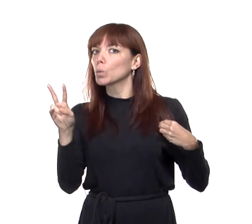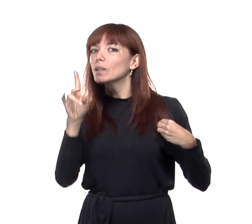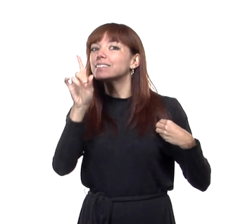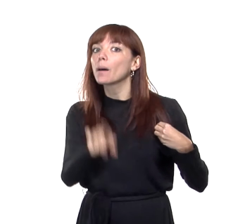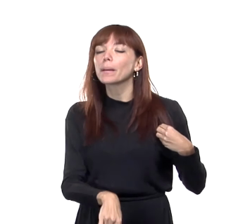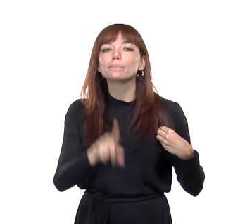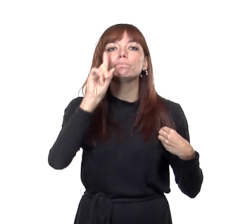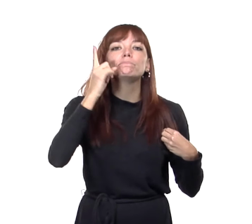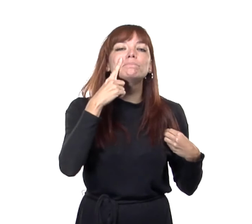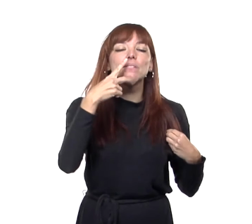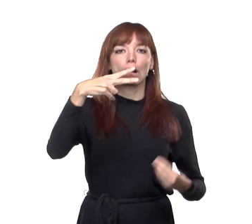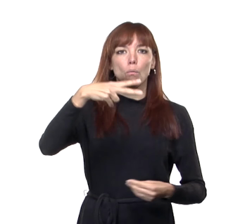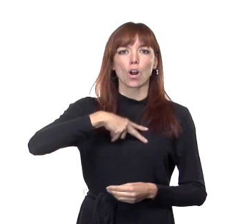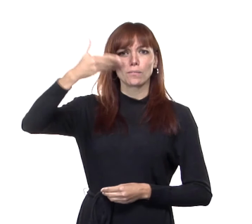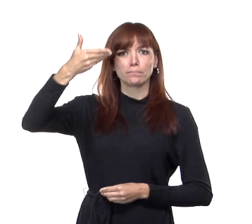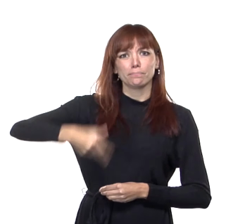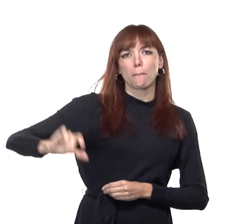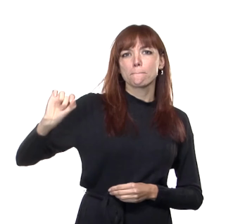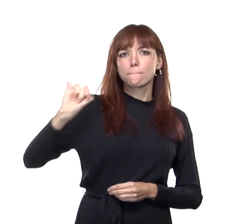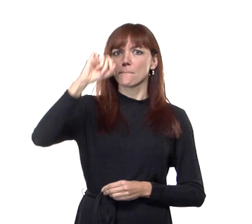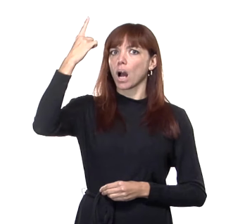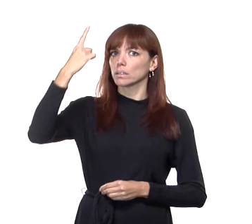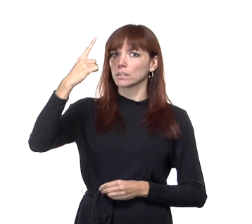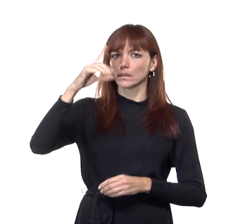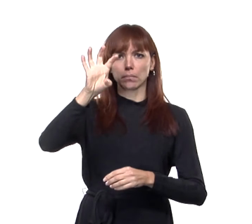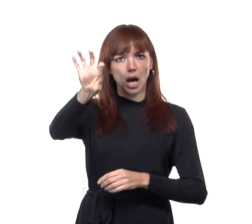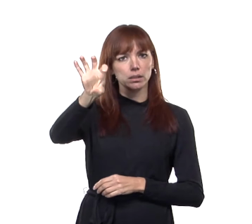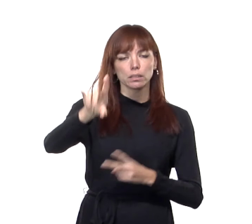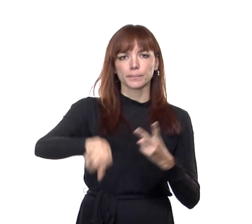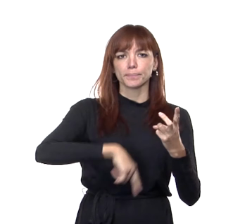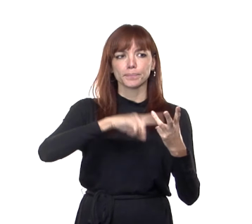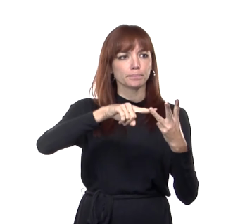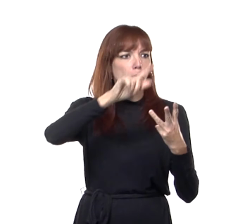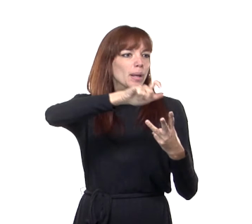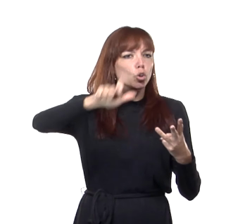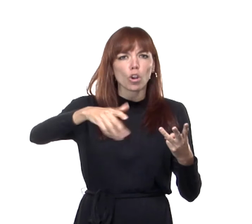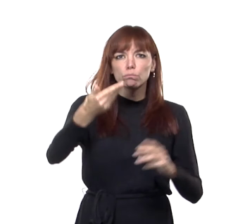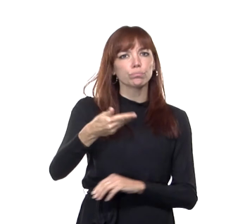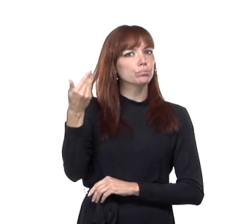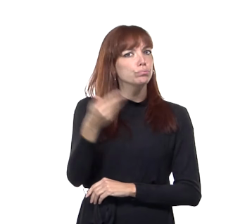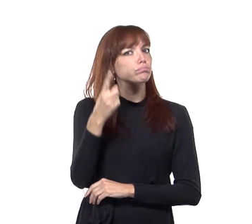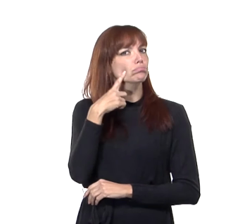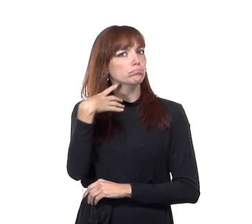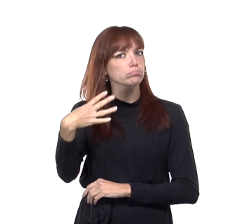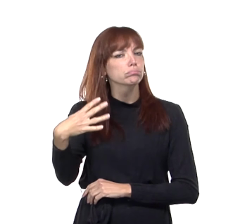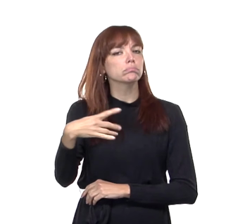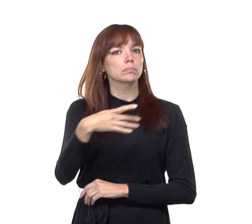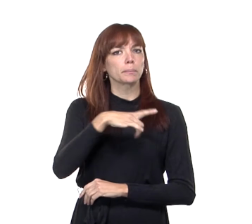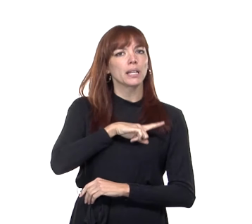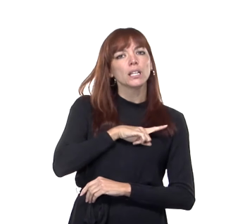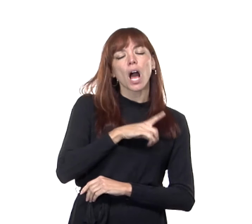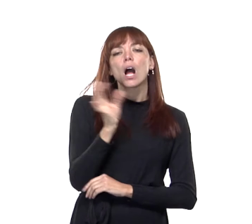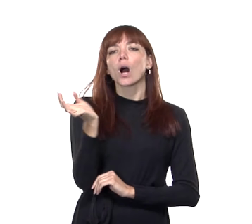a los abogados más importantes del país a gente muy importante en militar